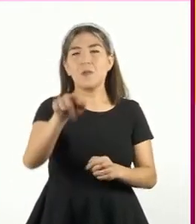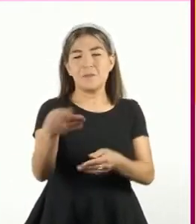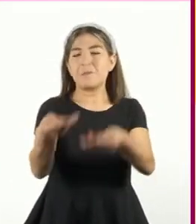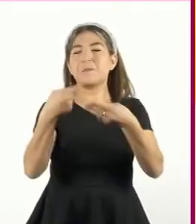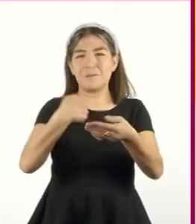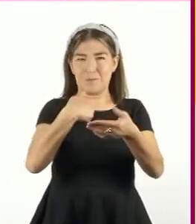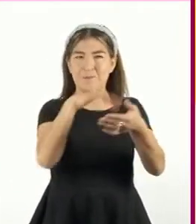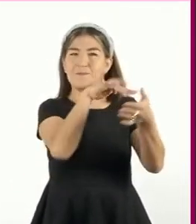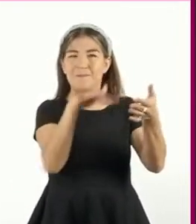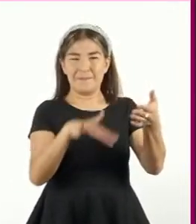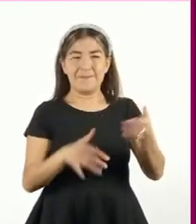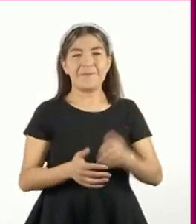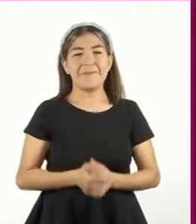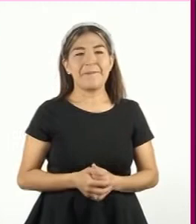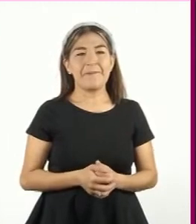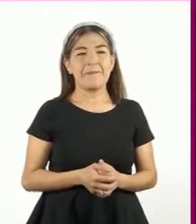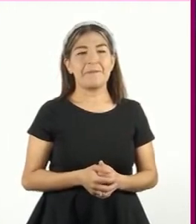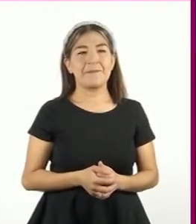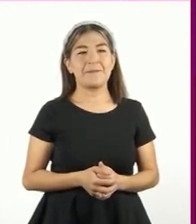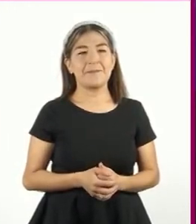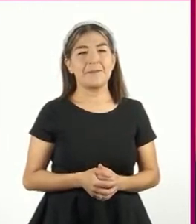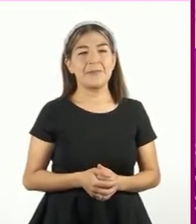favor.